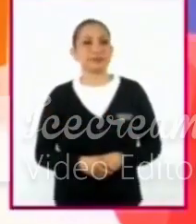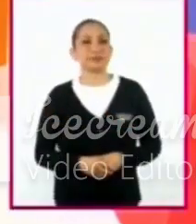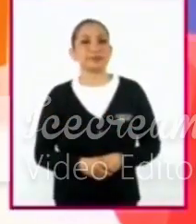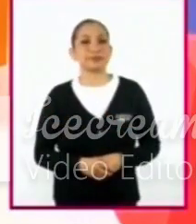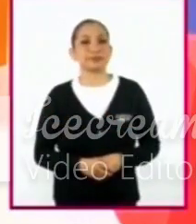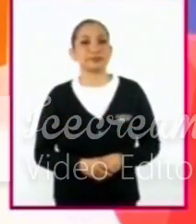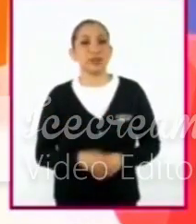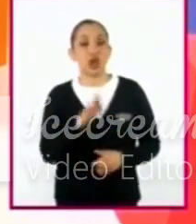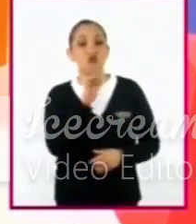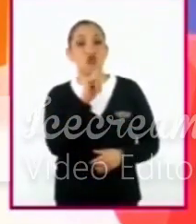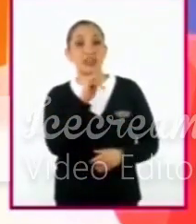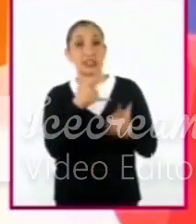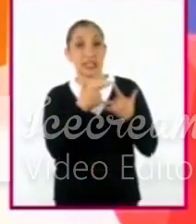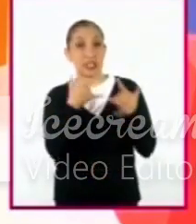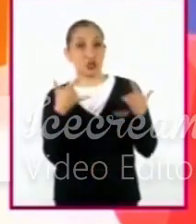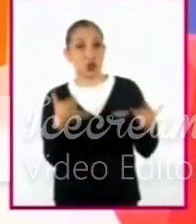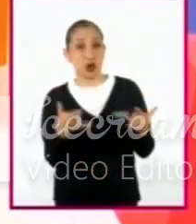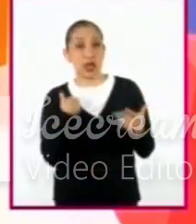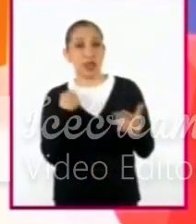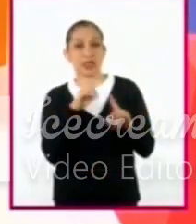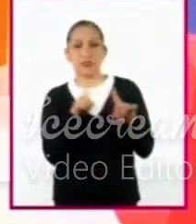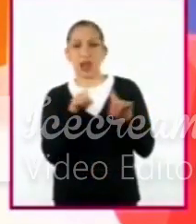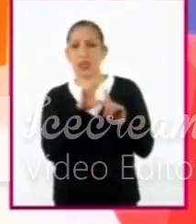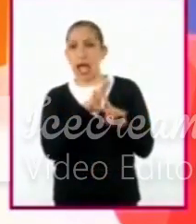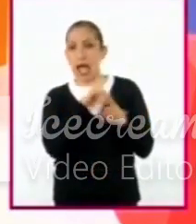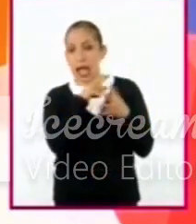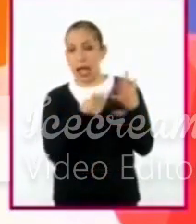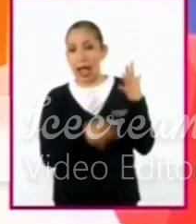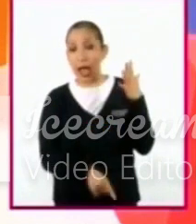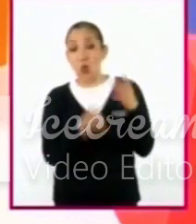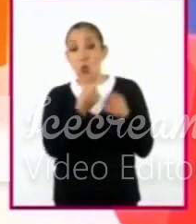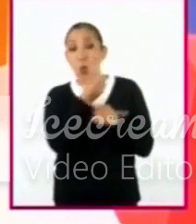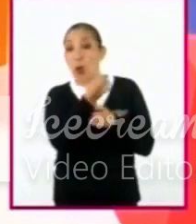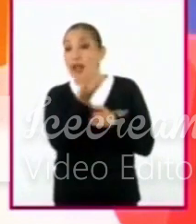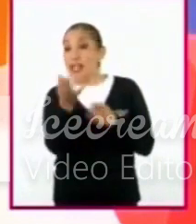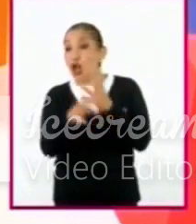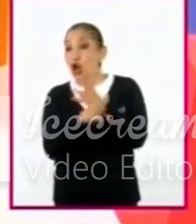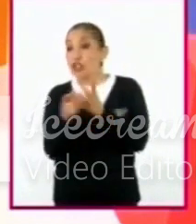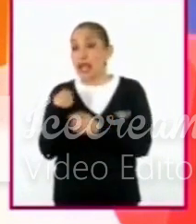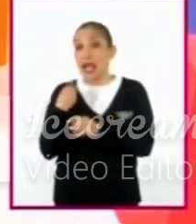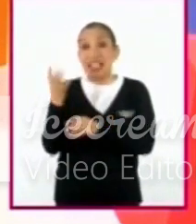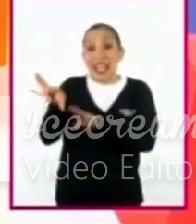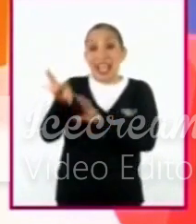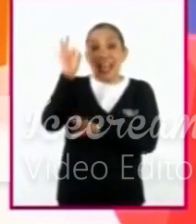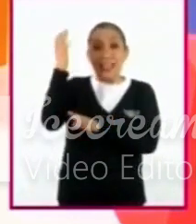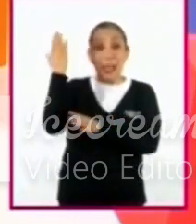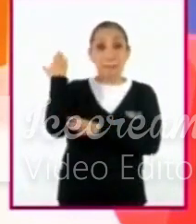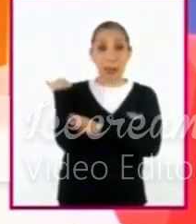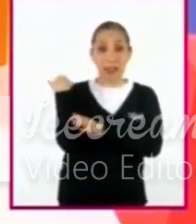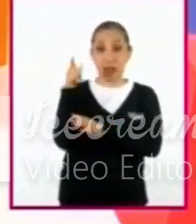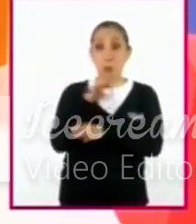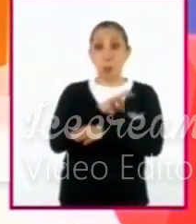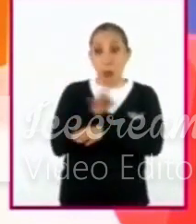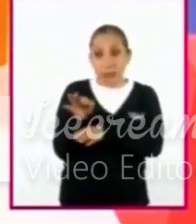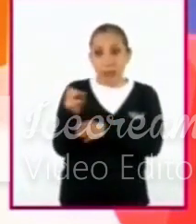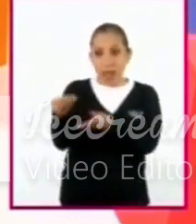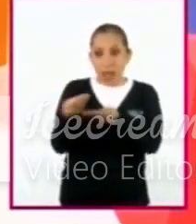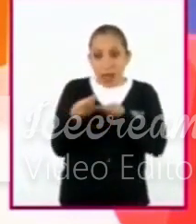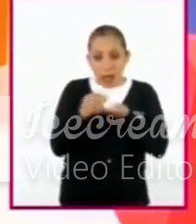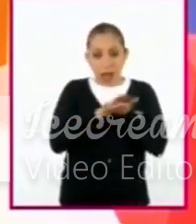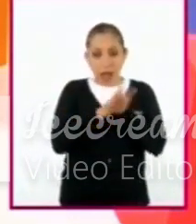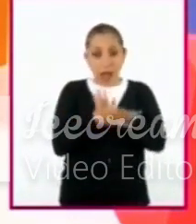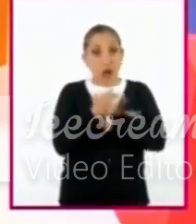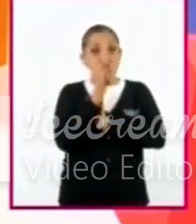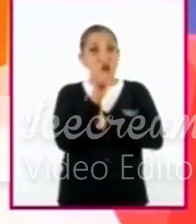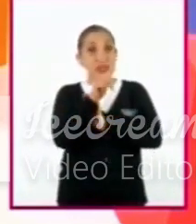Las fuentes históricas son muy variadas. Cualquier elemento proveniente del pasado es susceptible de convertirse